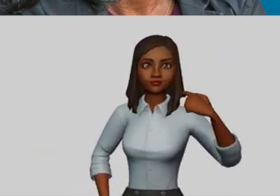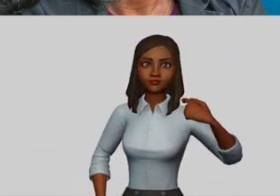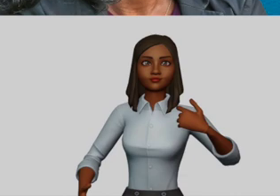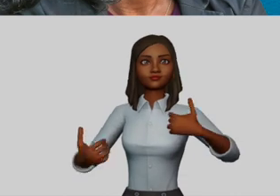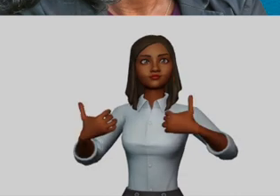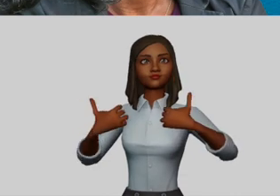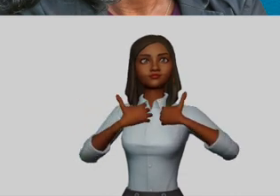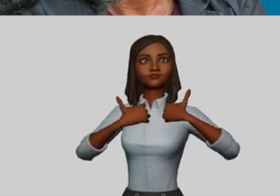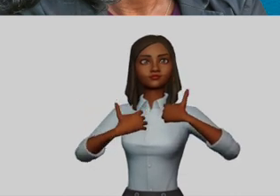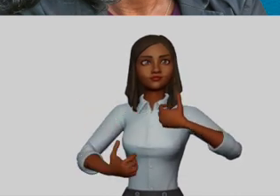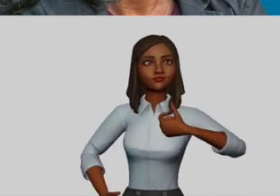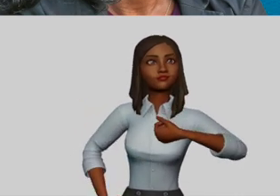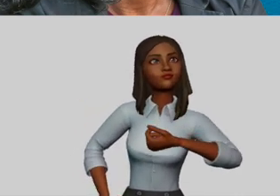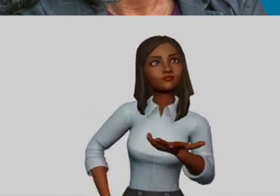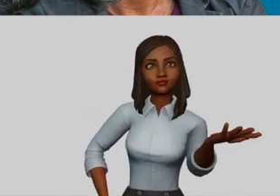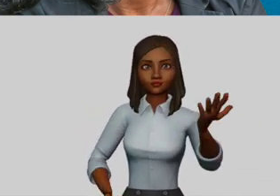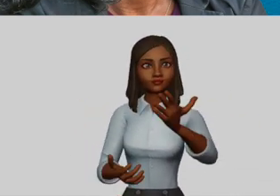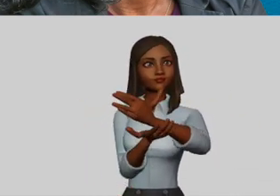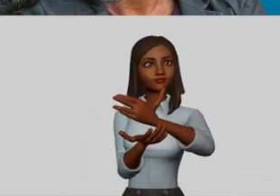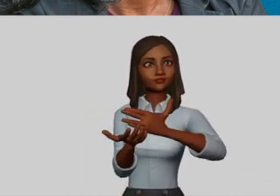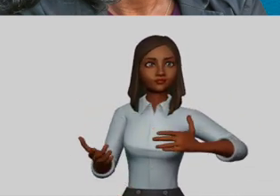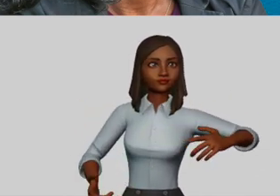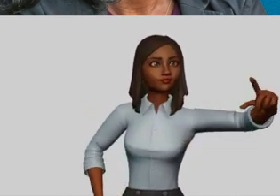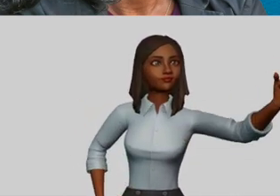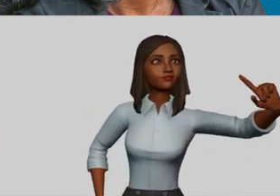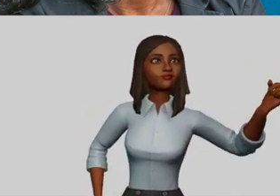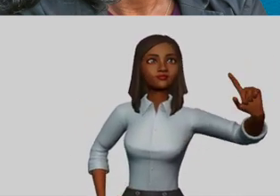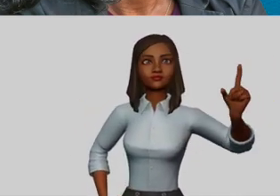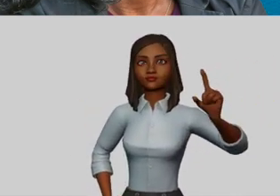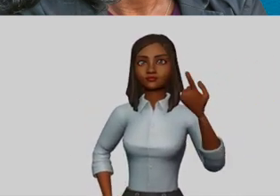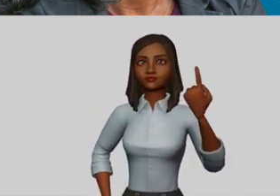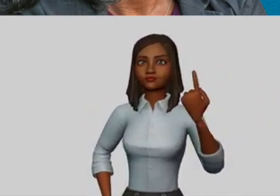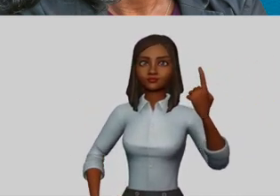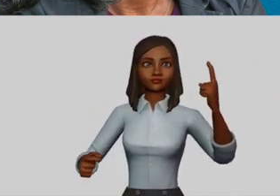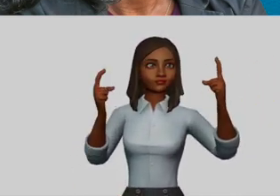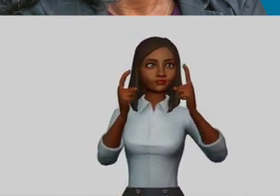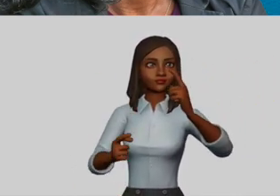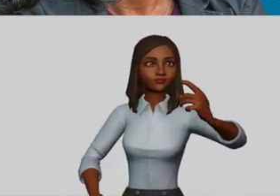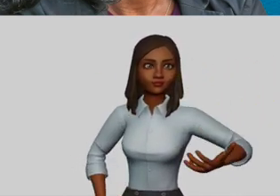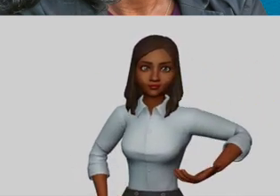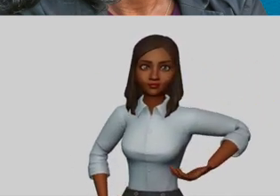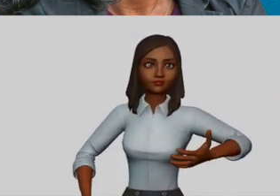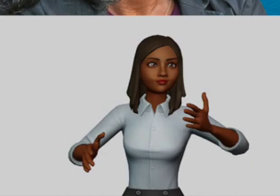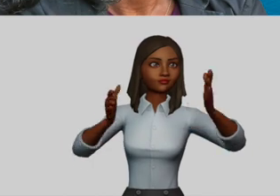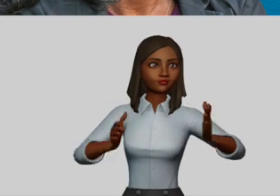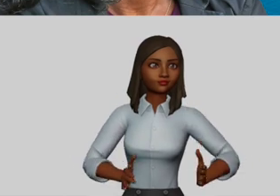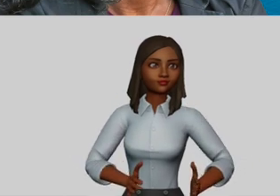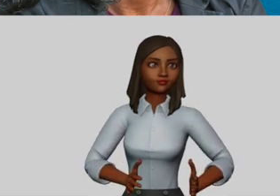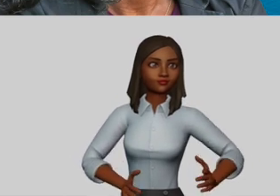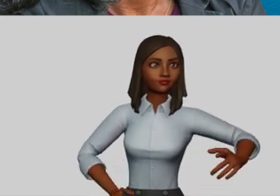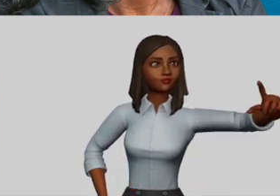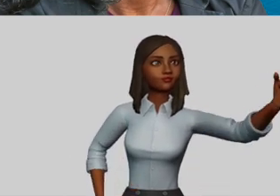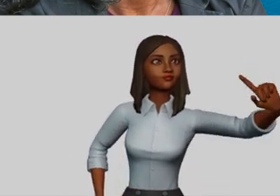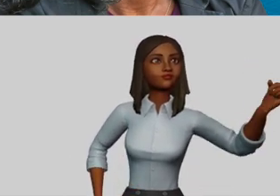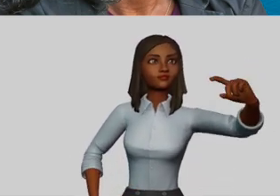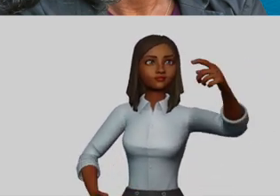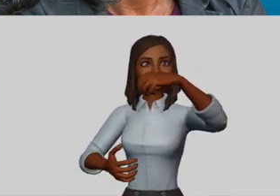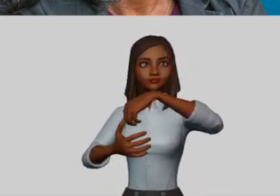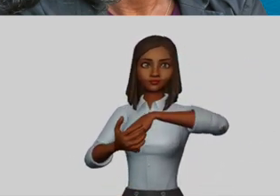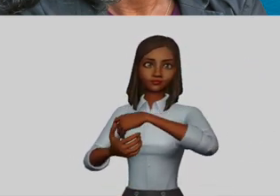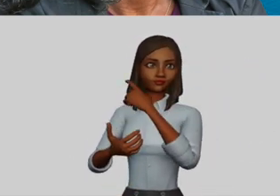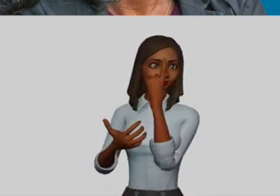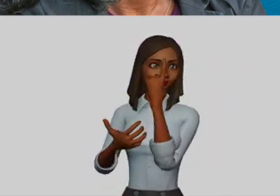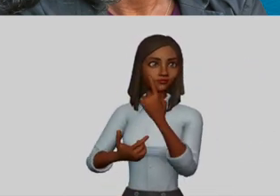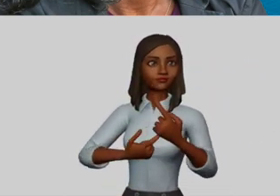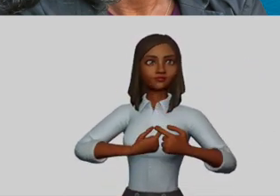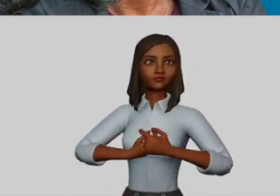de backgrounds, uh-huh. O sea, trayectos. Conocí gente que son ricas, pobres, chinos, blancos, o sea, de todo tipo. Y ahí